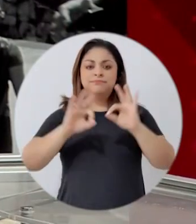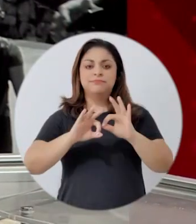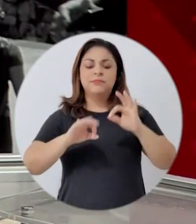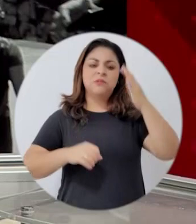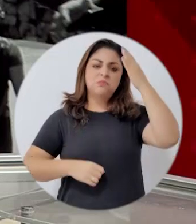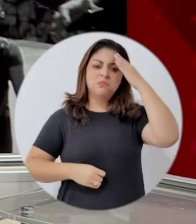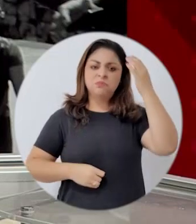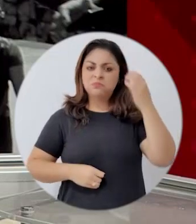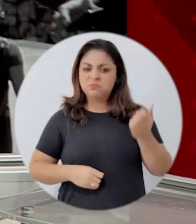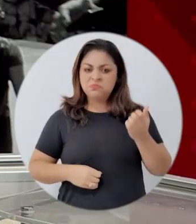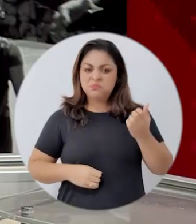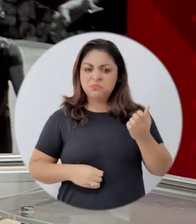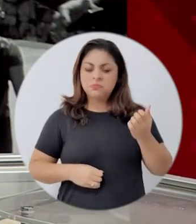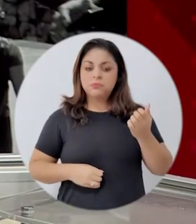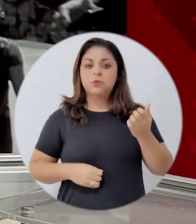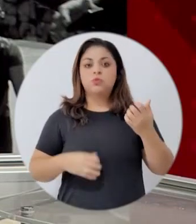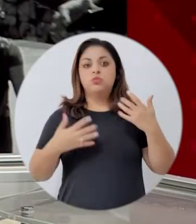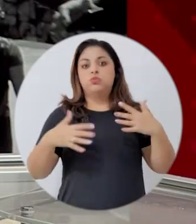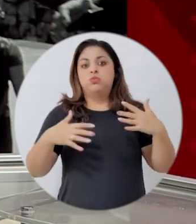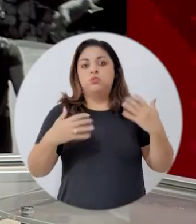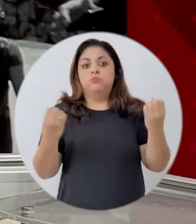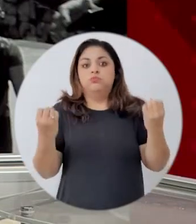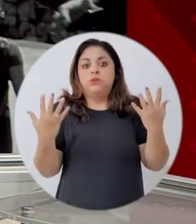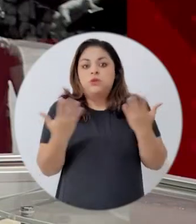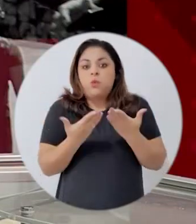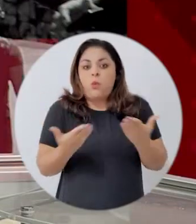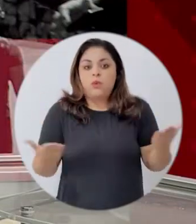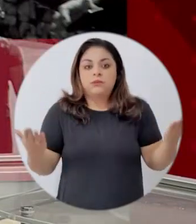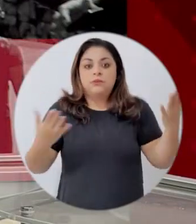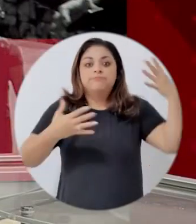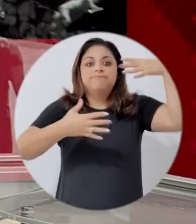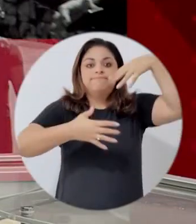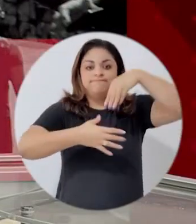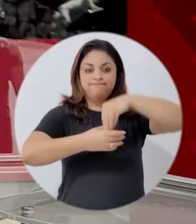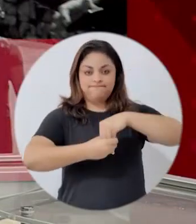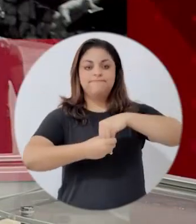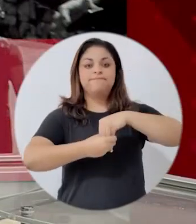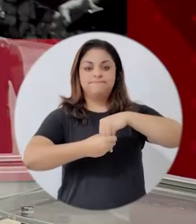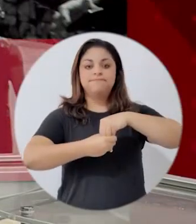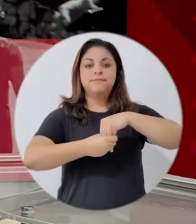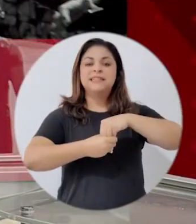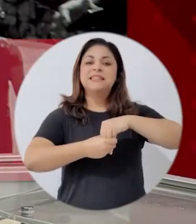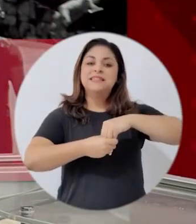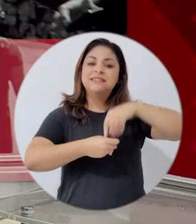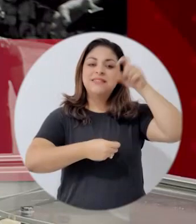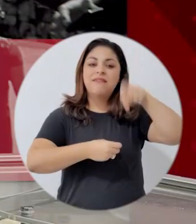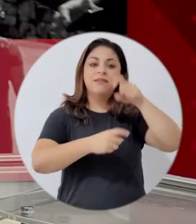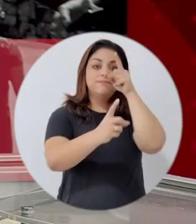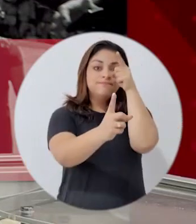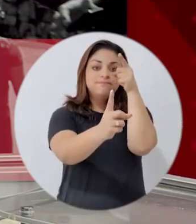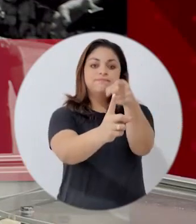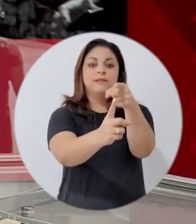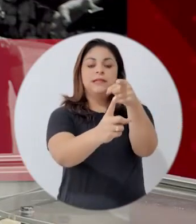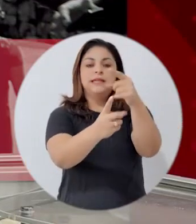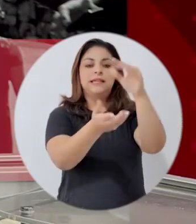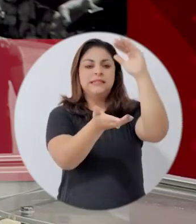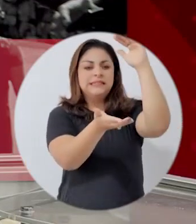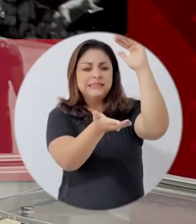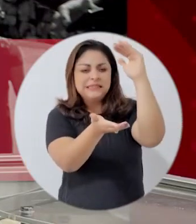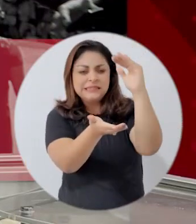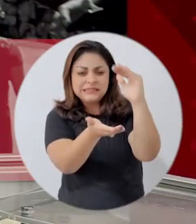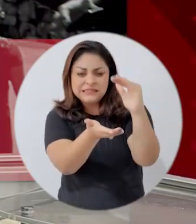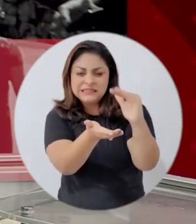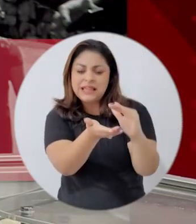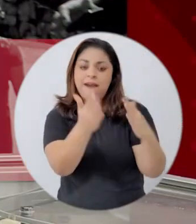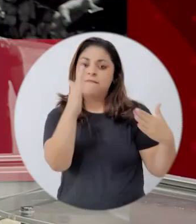porque, bueno, por todo lo que involucra, pues el fin último es pues bajar el efecto que pueda tener